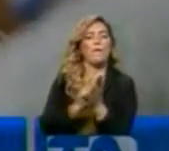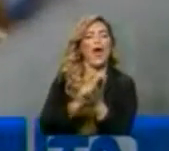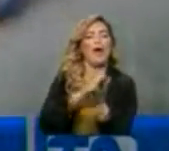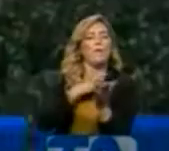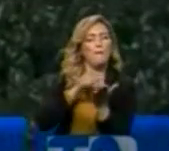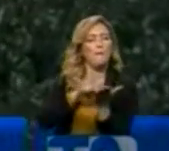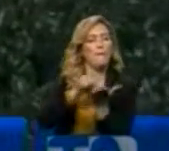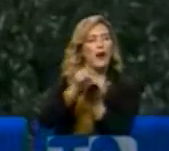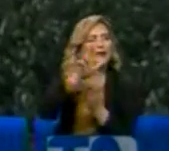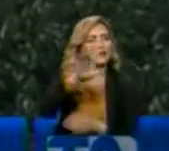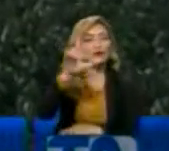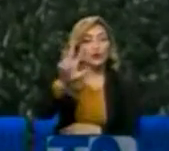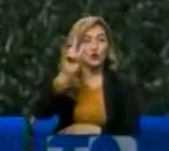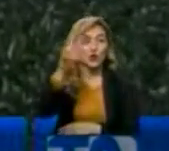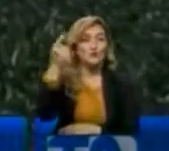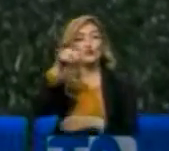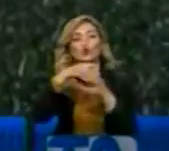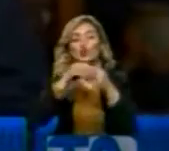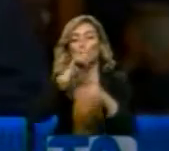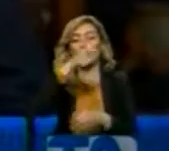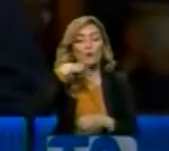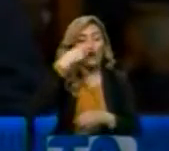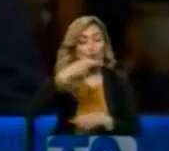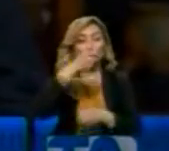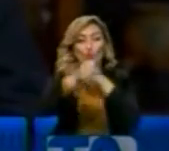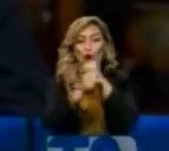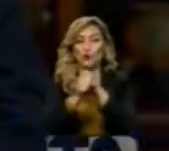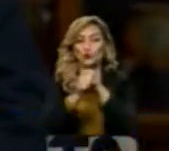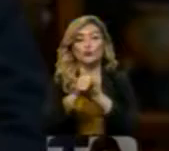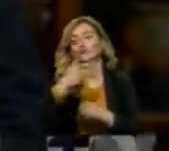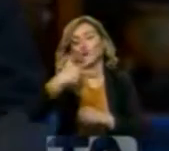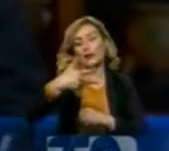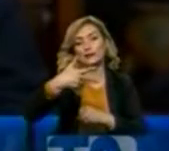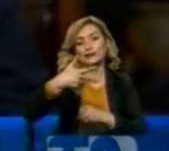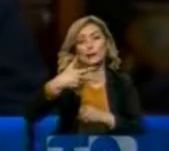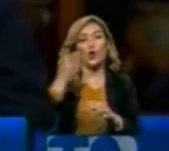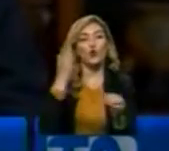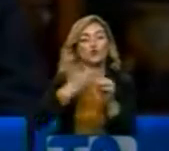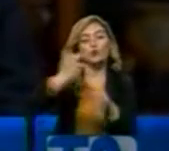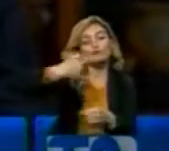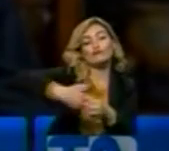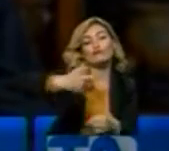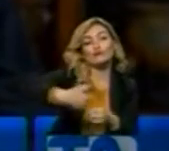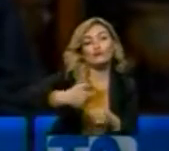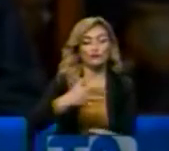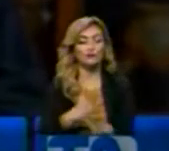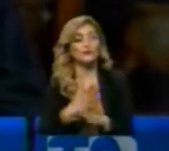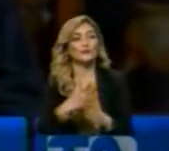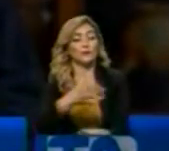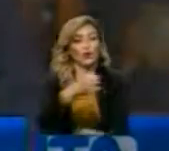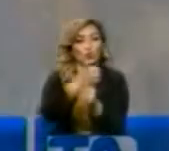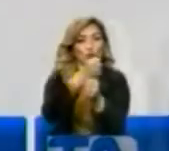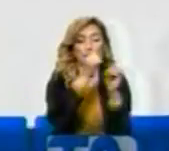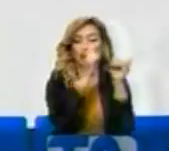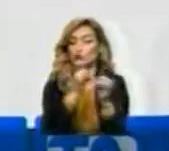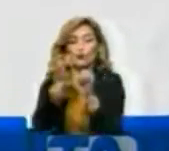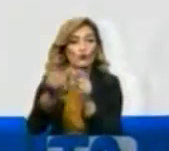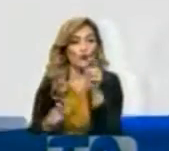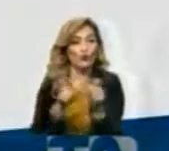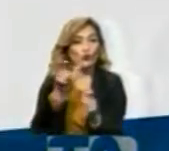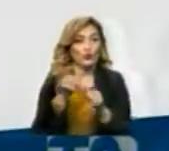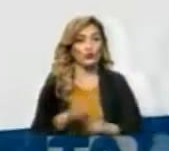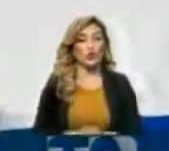$532,000,000 en los próximos 3 años. Estos recursos, óigame bien, tendrán un destino específico, la seguridad. Se suprime